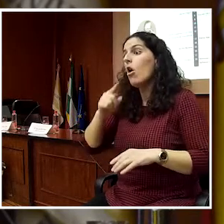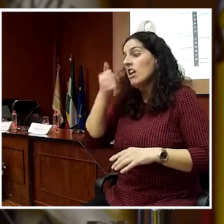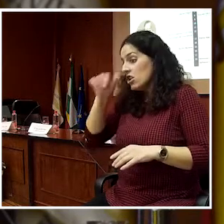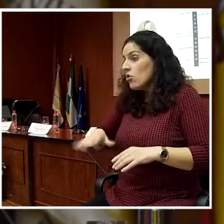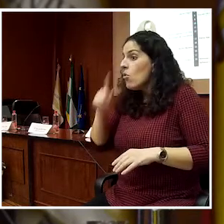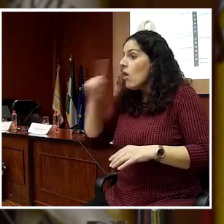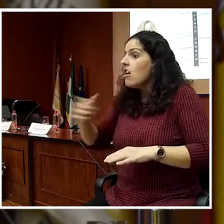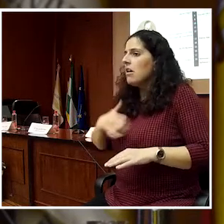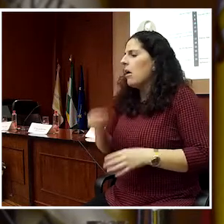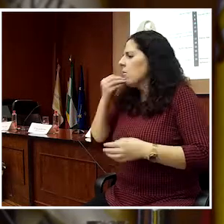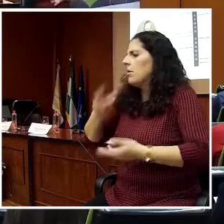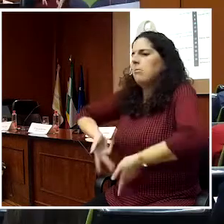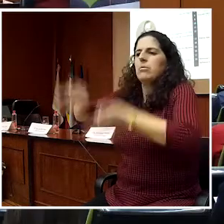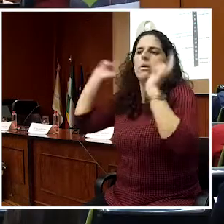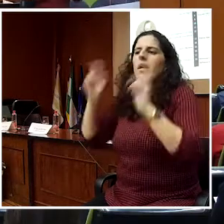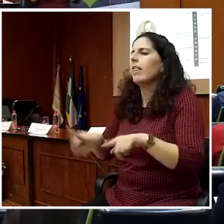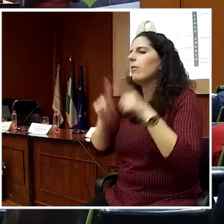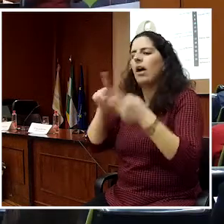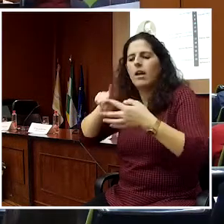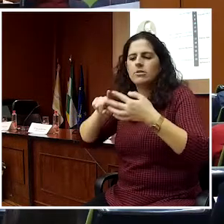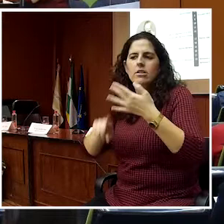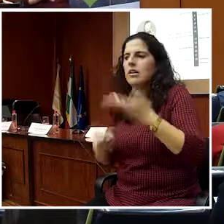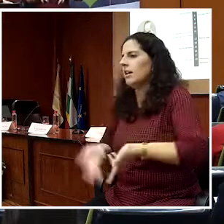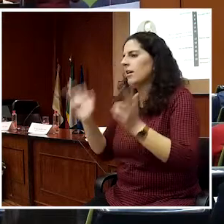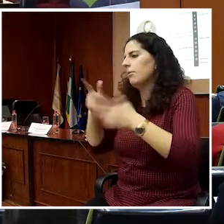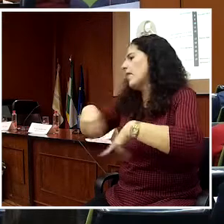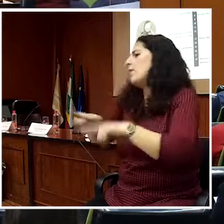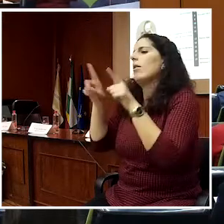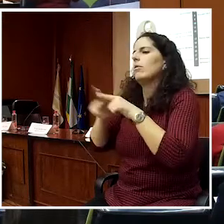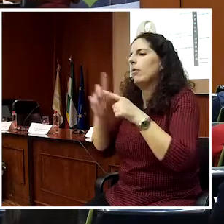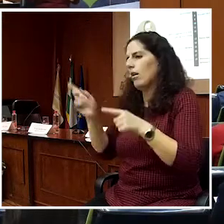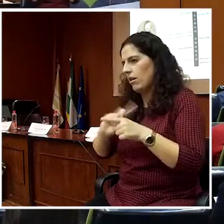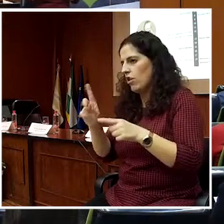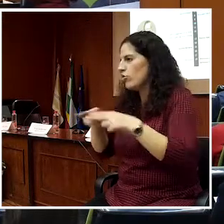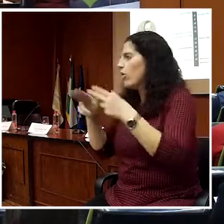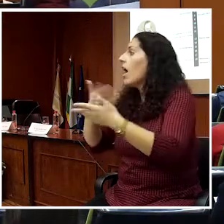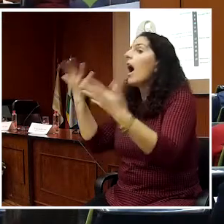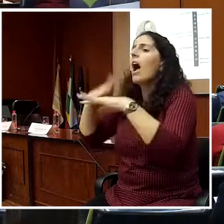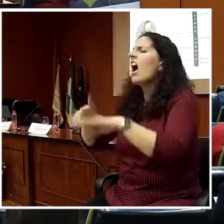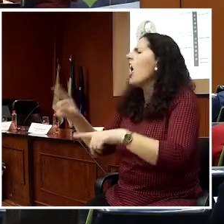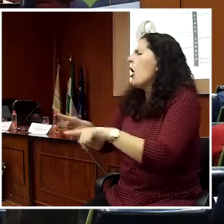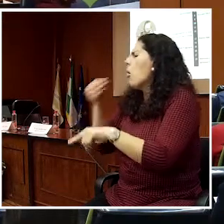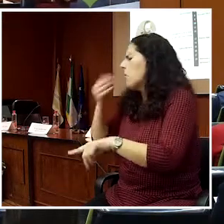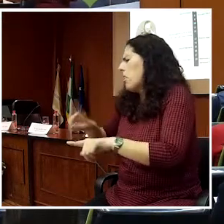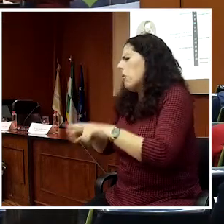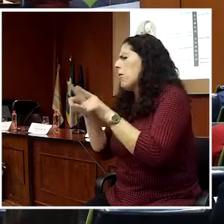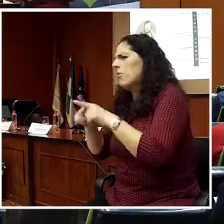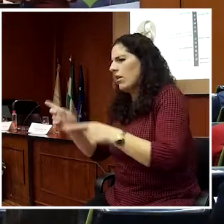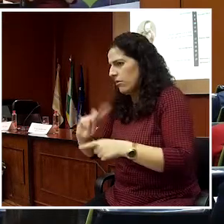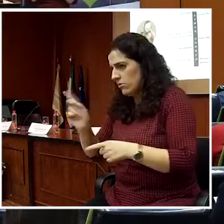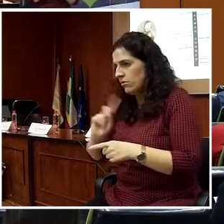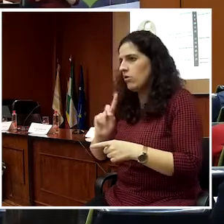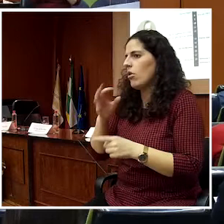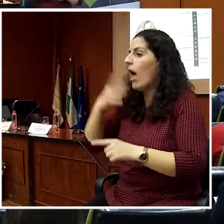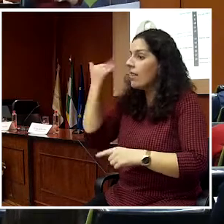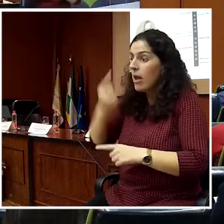niño empieza a formar parte de la sociedad de manera más amplia y empieza a